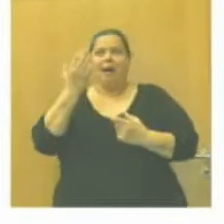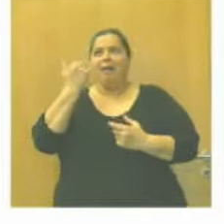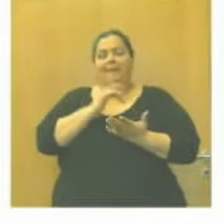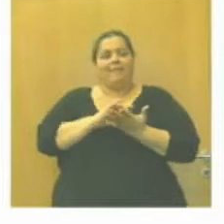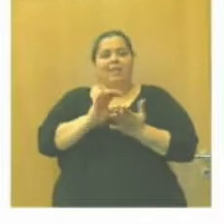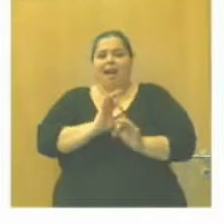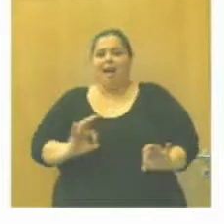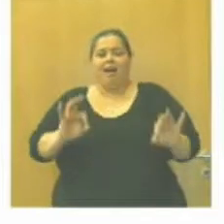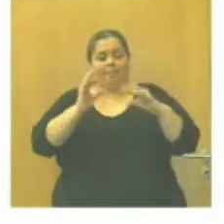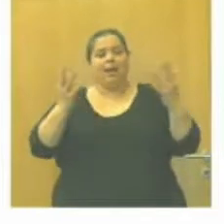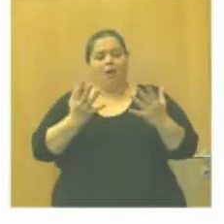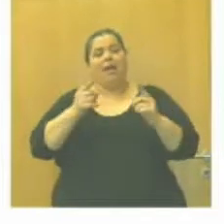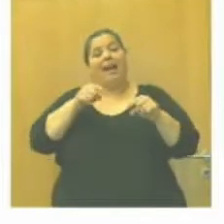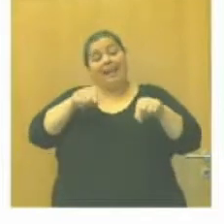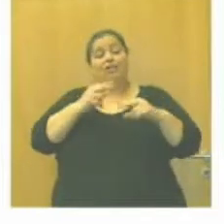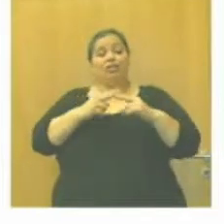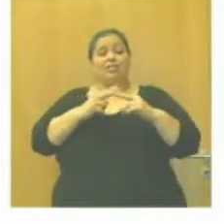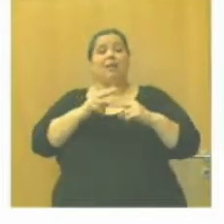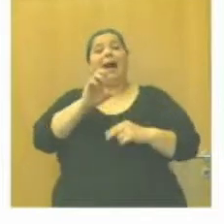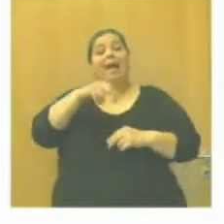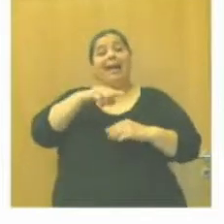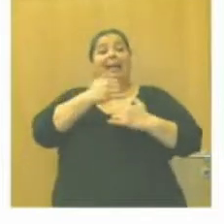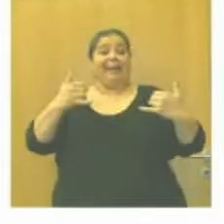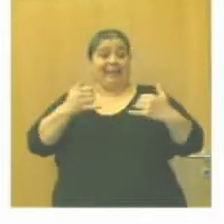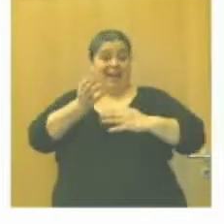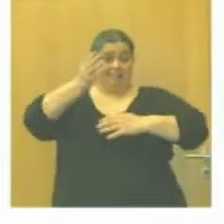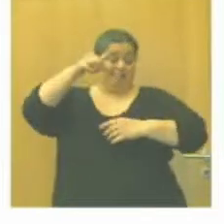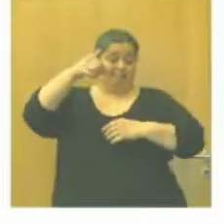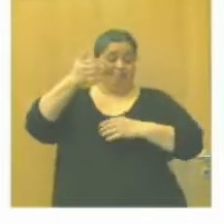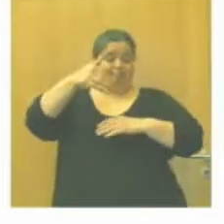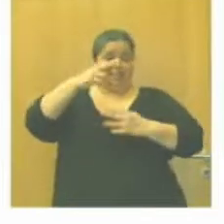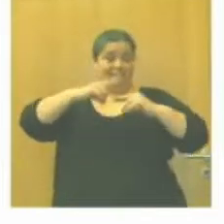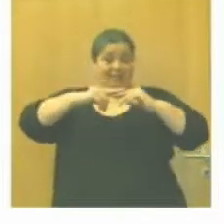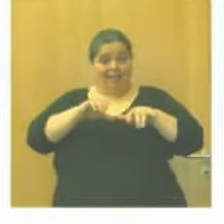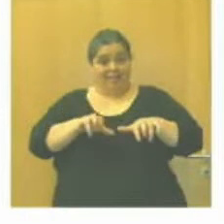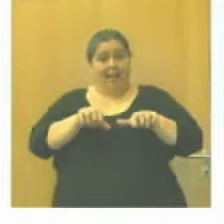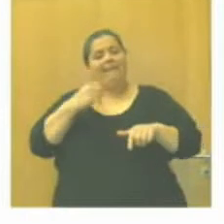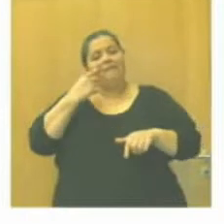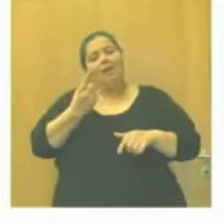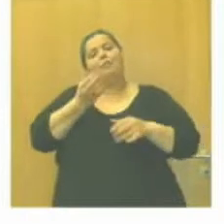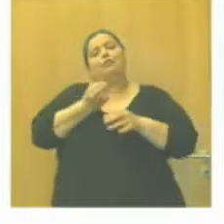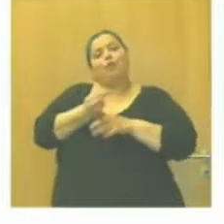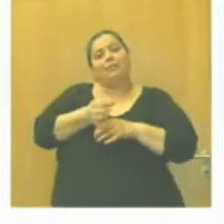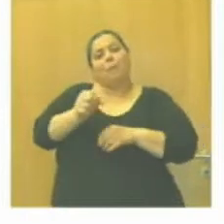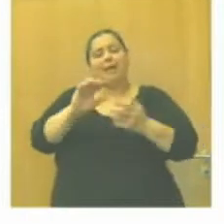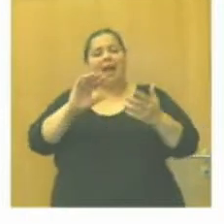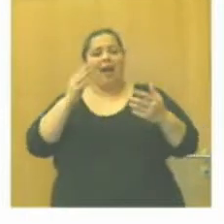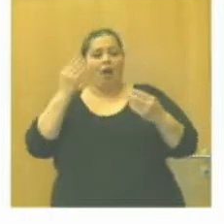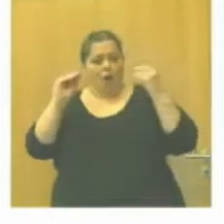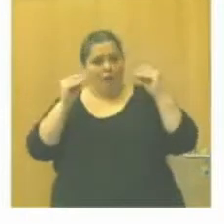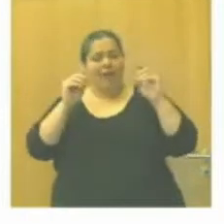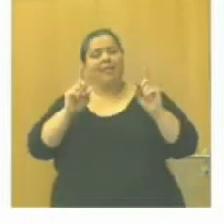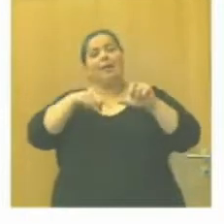Entonces, en línea, en servicios de línea, estamos viendo la formación para adolescentes, la formación para cuidadores y otras